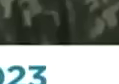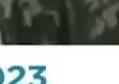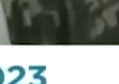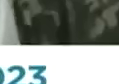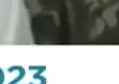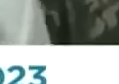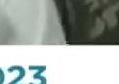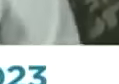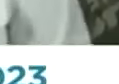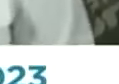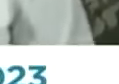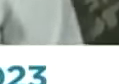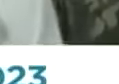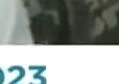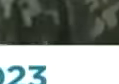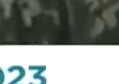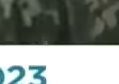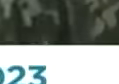Bolivariana. Escuchemos.